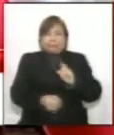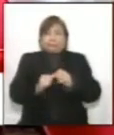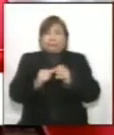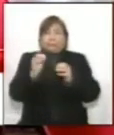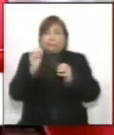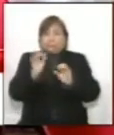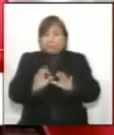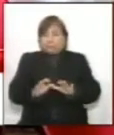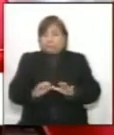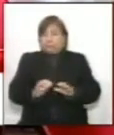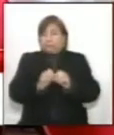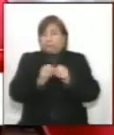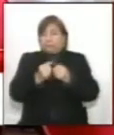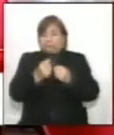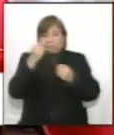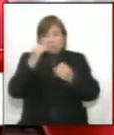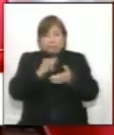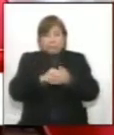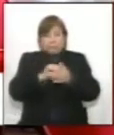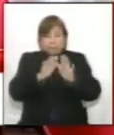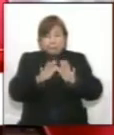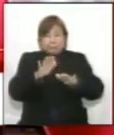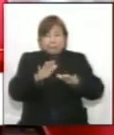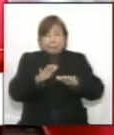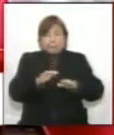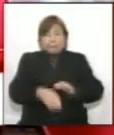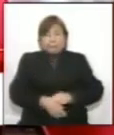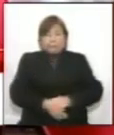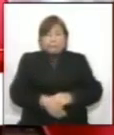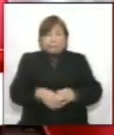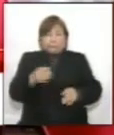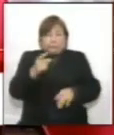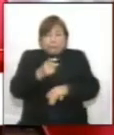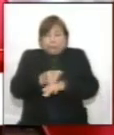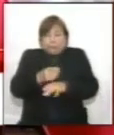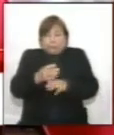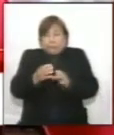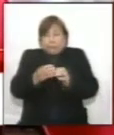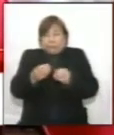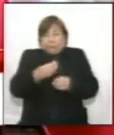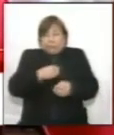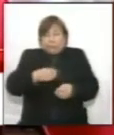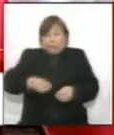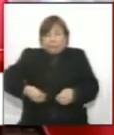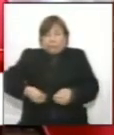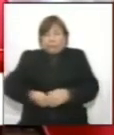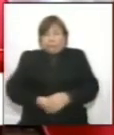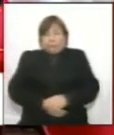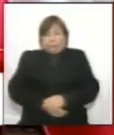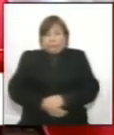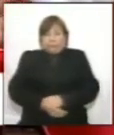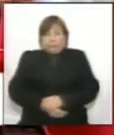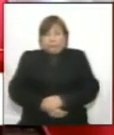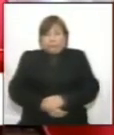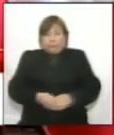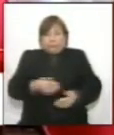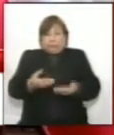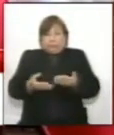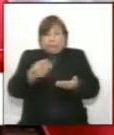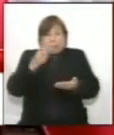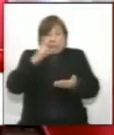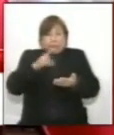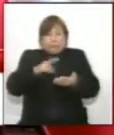sesión para mantener en stand-by la interpelación del ministro de Educación y la lectura que aún no se ha dado de la ministra